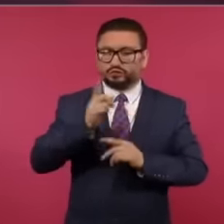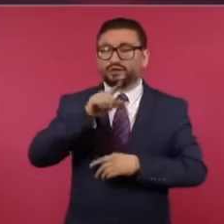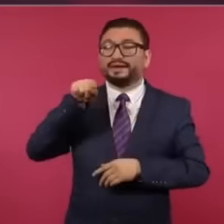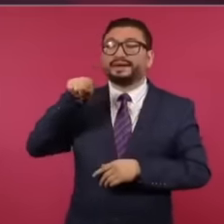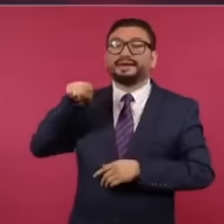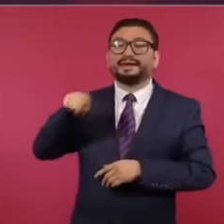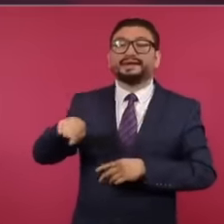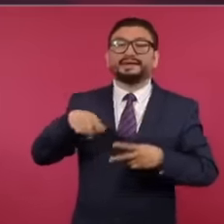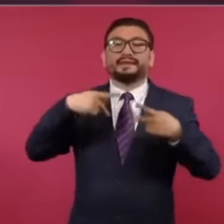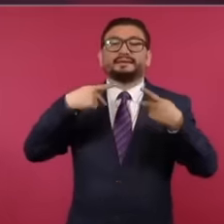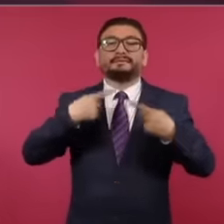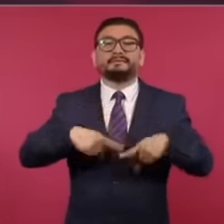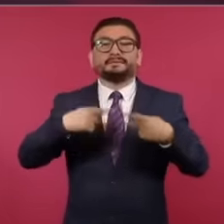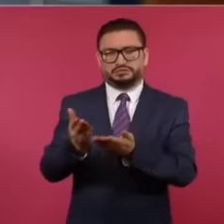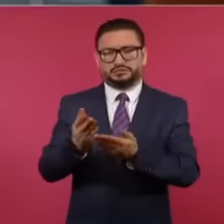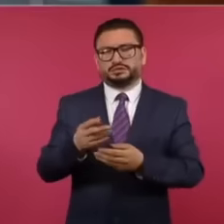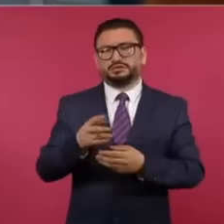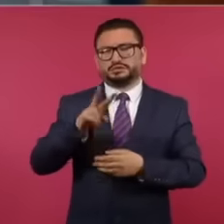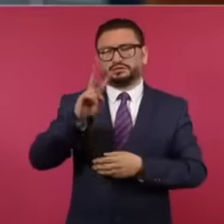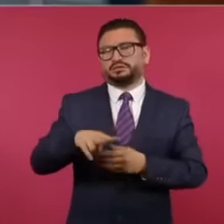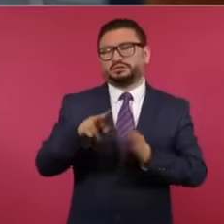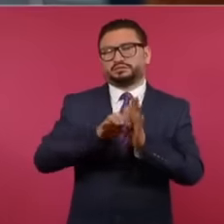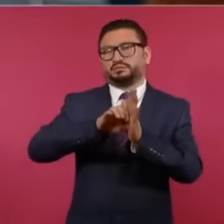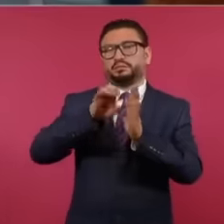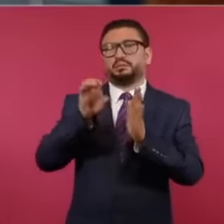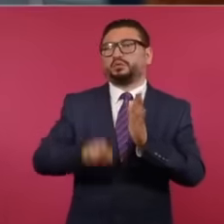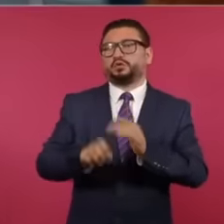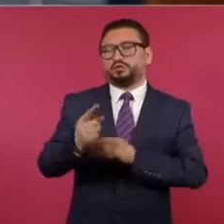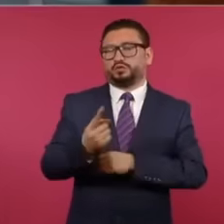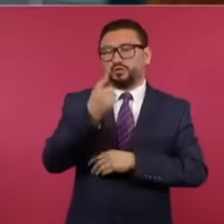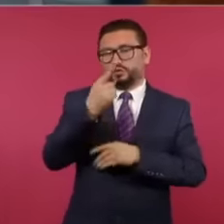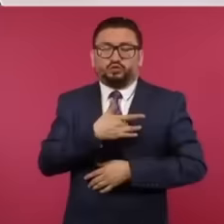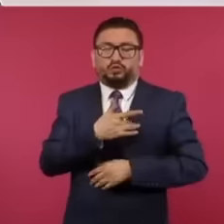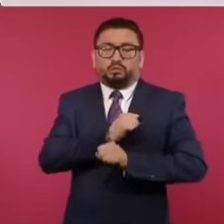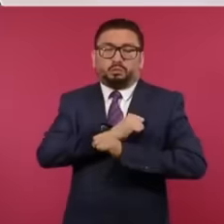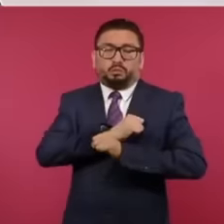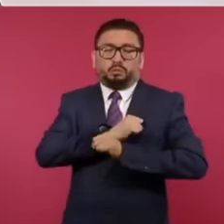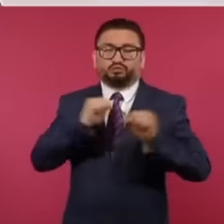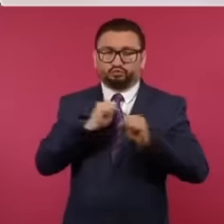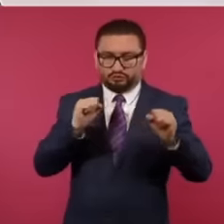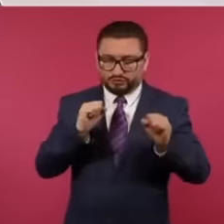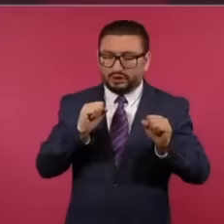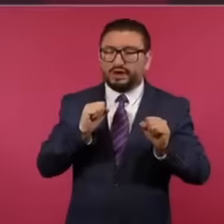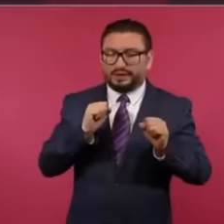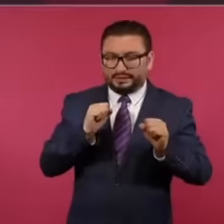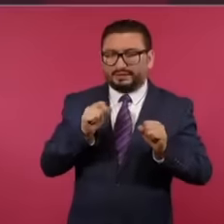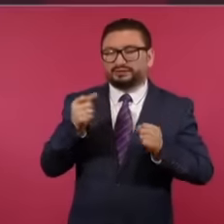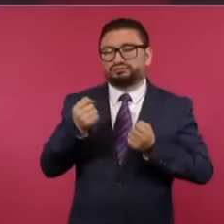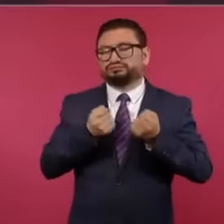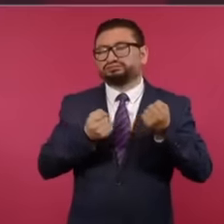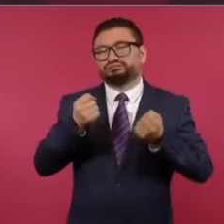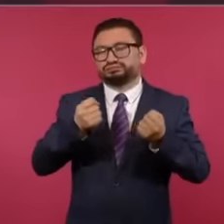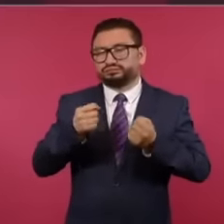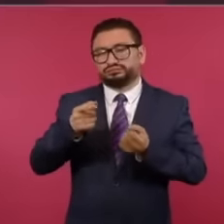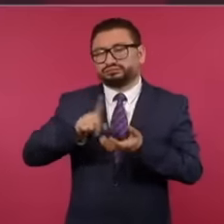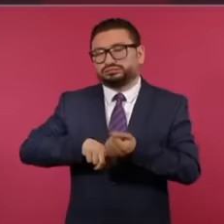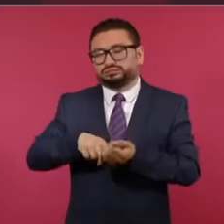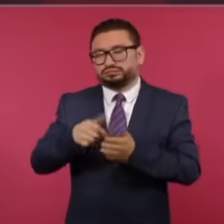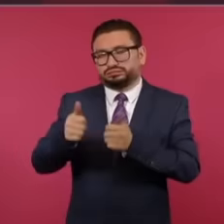persona tuvo lamentablemente un infarto en ese automóvil y así, pues